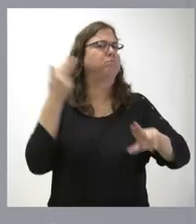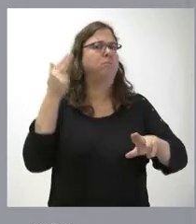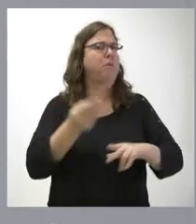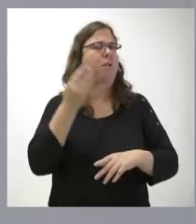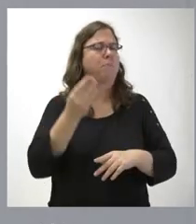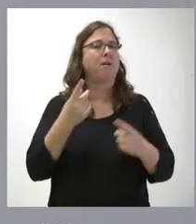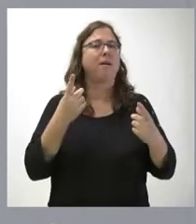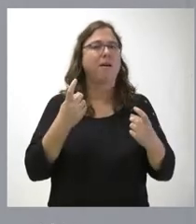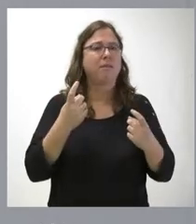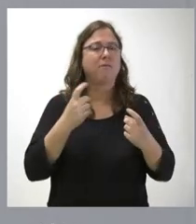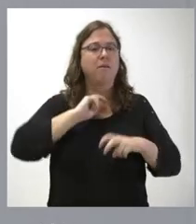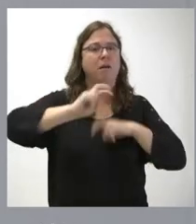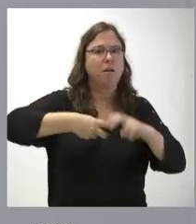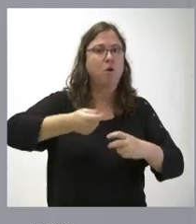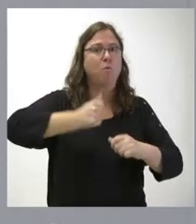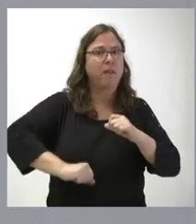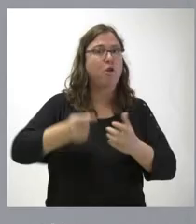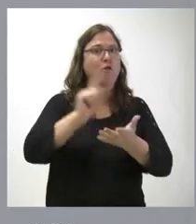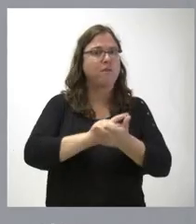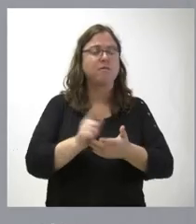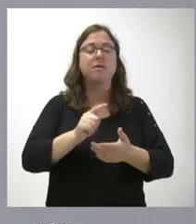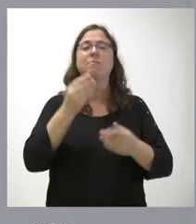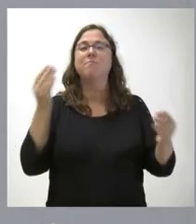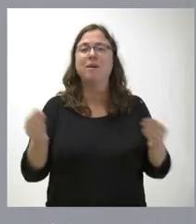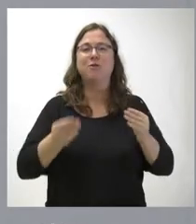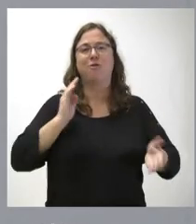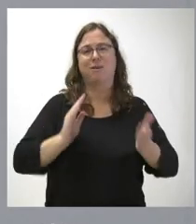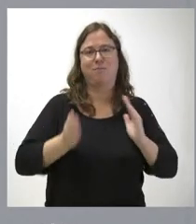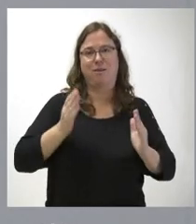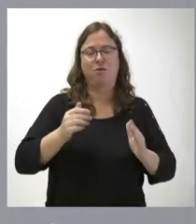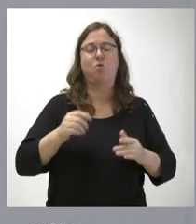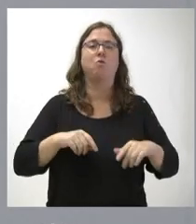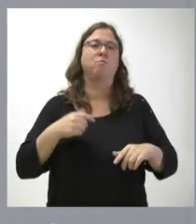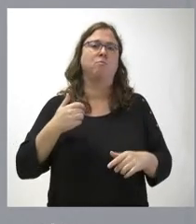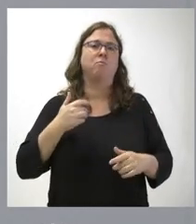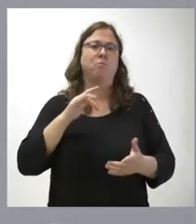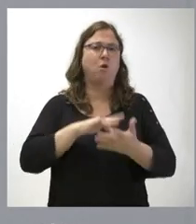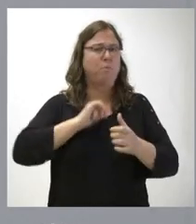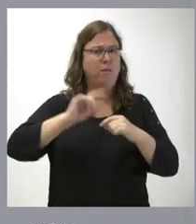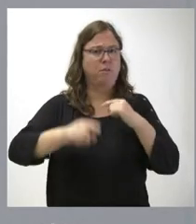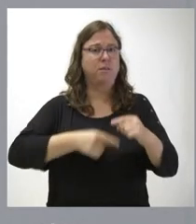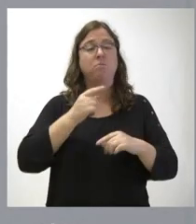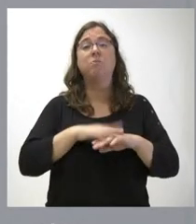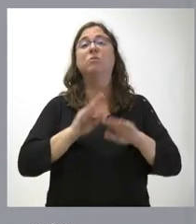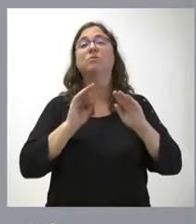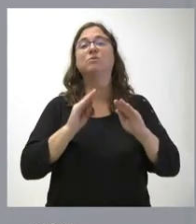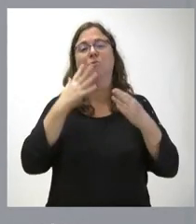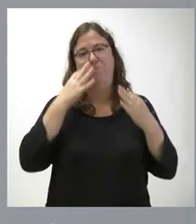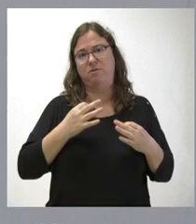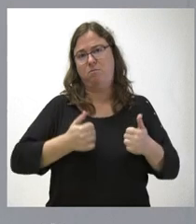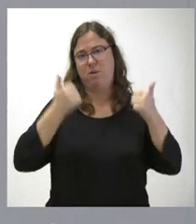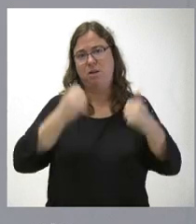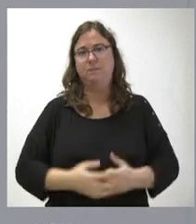necesidad de reintervenciones y una mejora en la rehabilitación postoperatoria en función de esta mayor